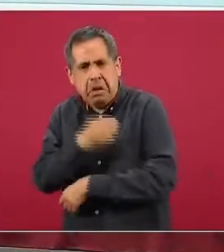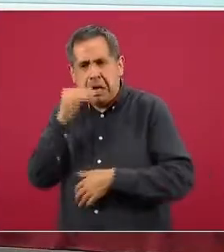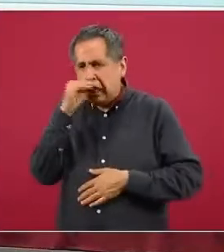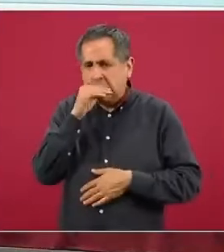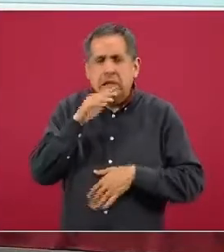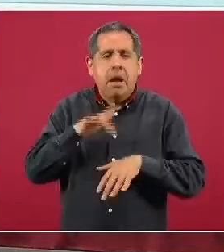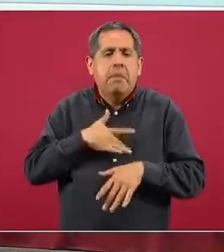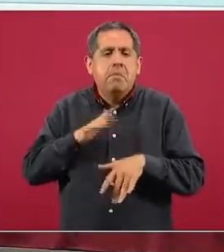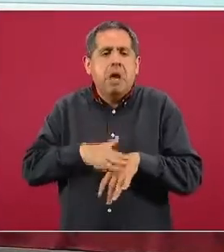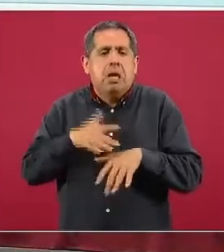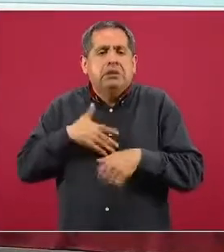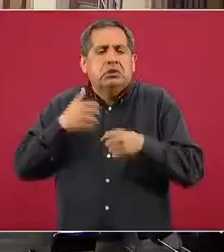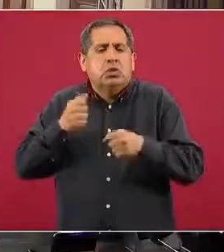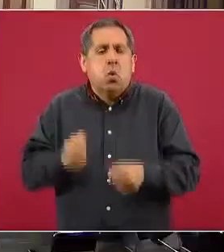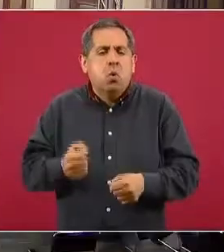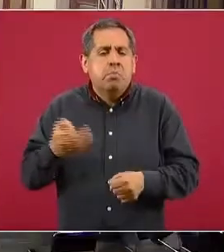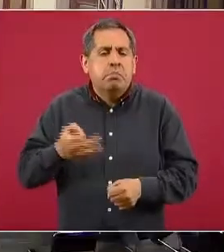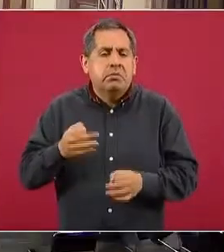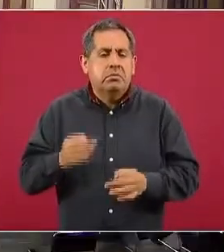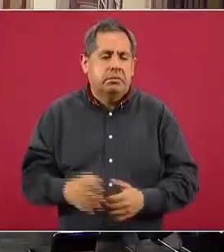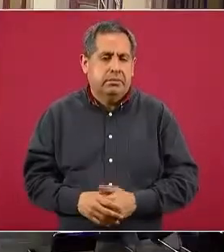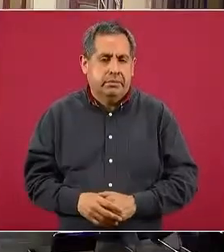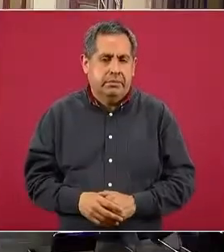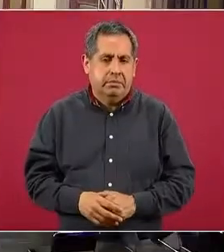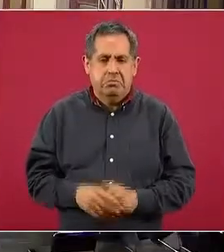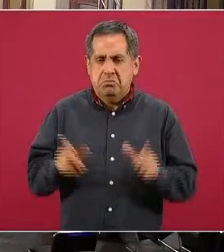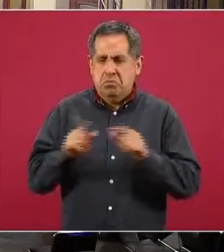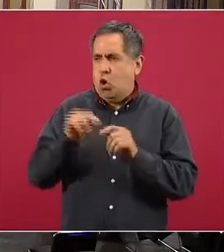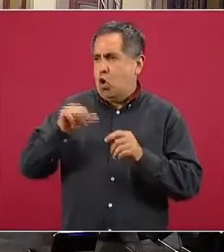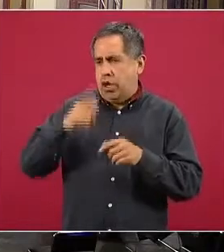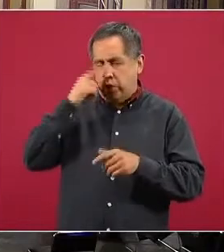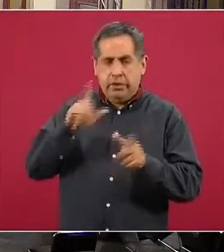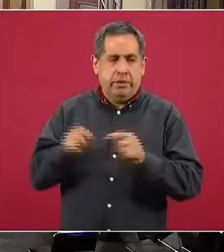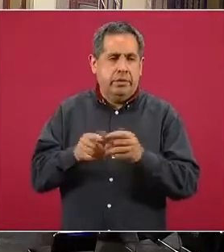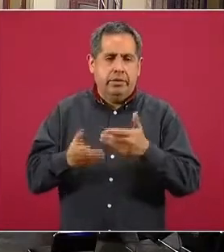vacuna segura y eficaz. Sería lo de esta noche.